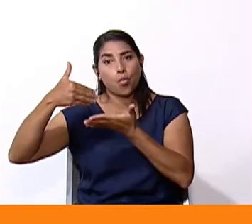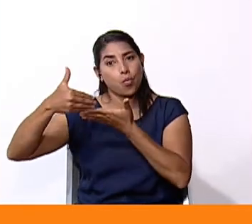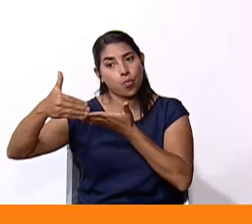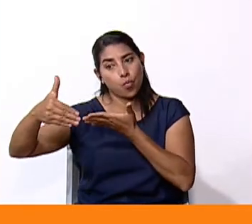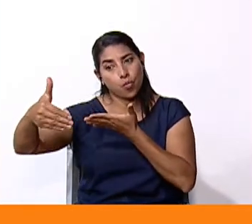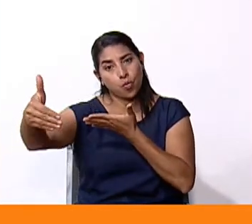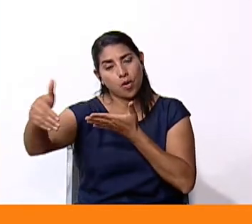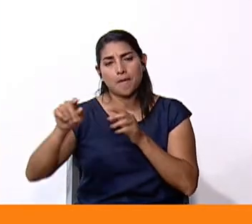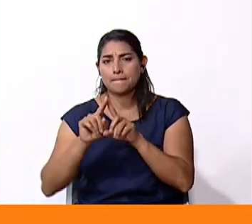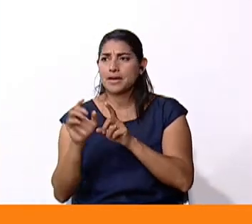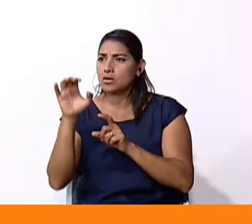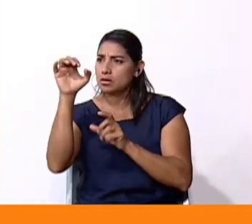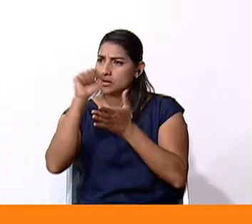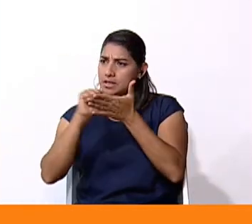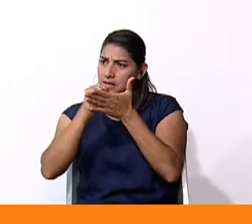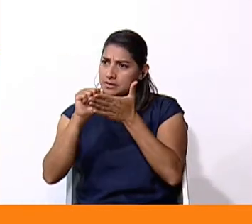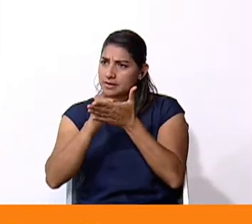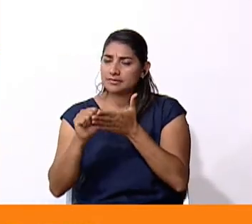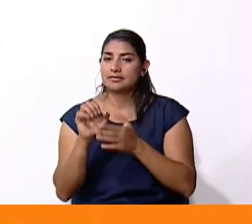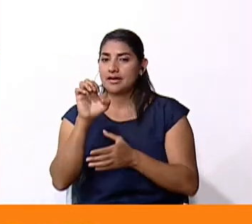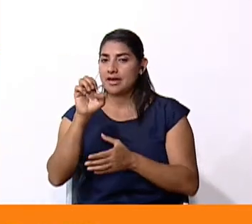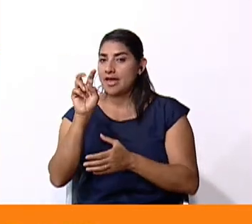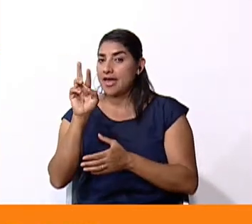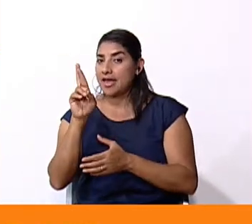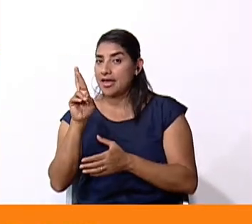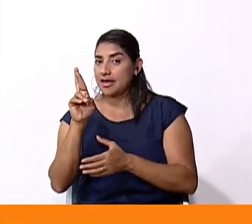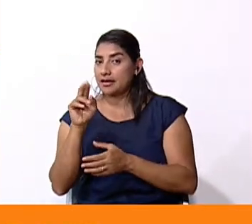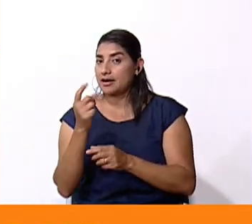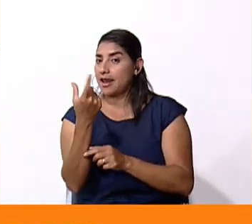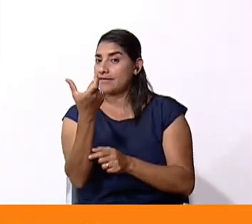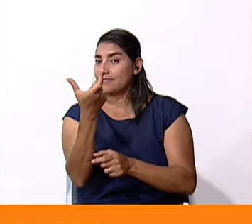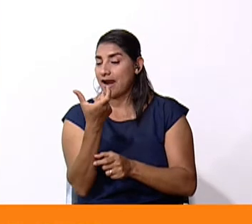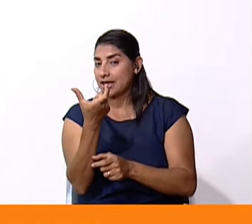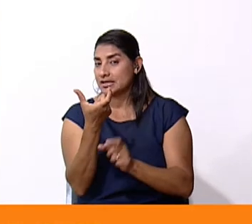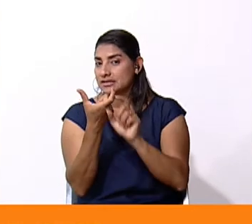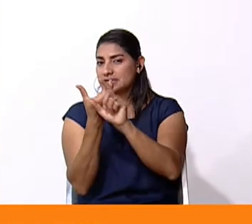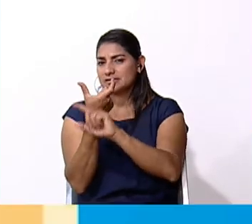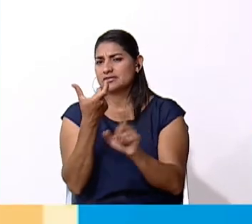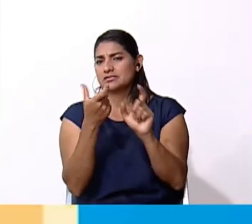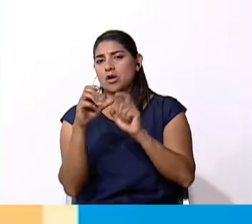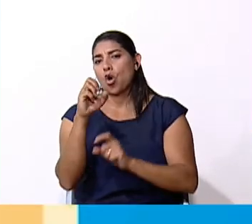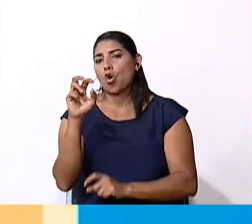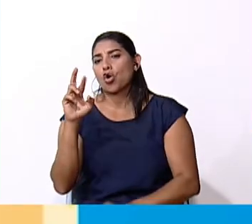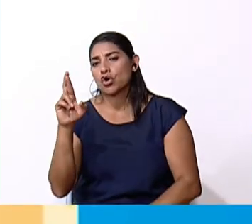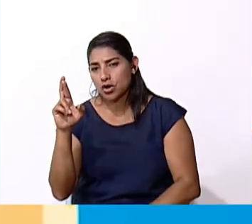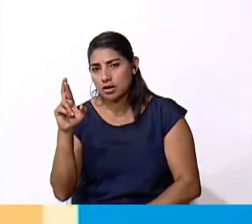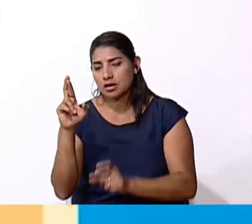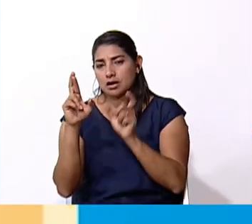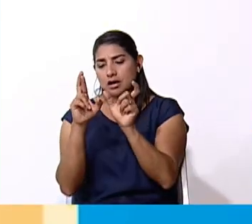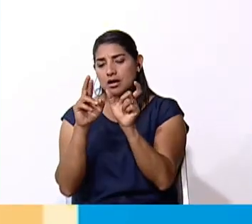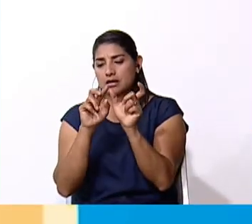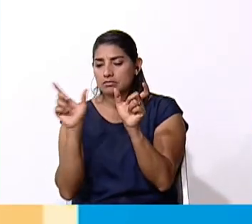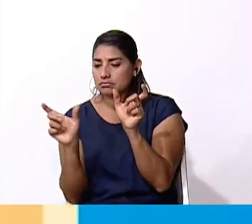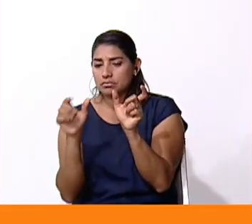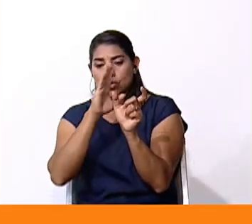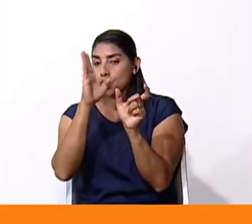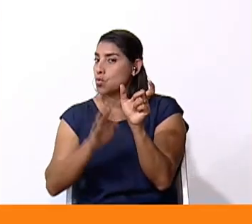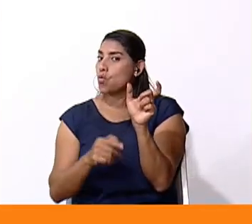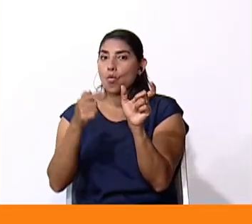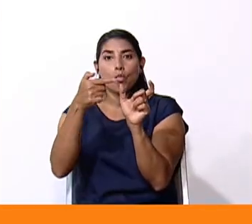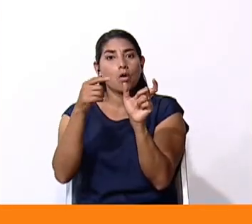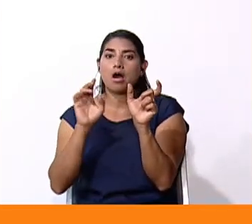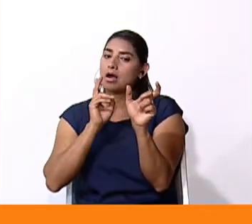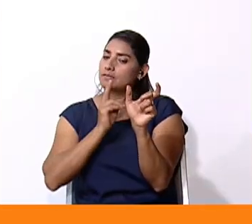le quitamos la terminación que es er, queda la raíz de la palabra que es cor. La parte del verbo que nunca se